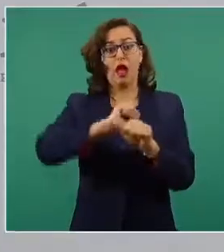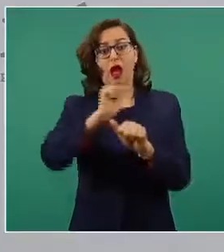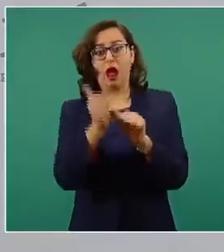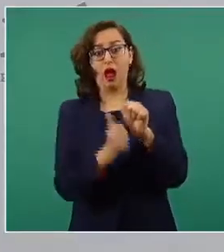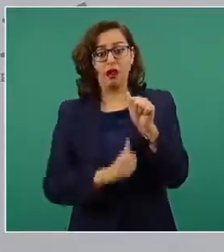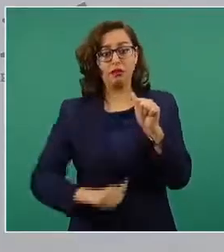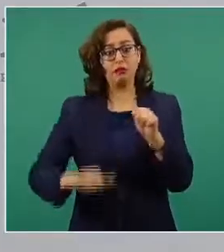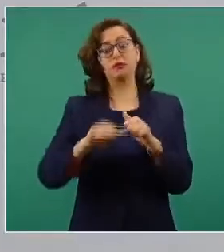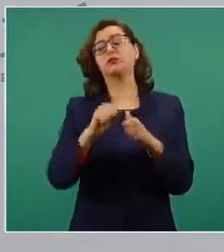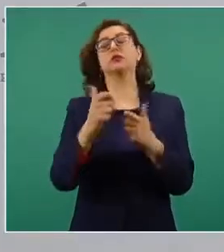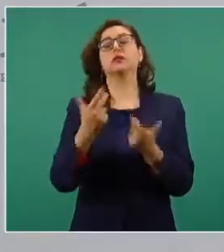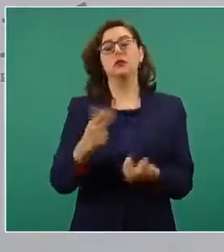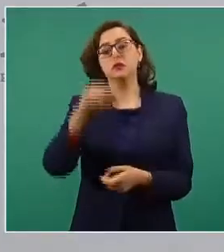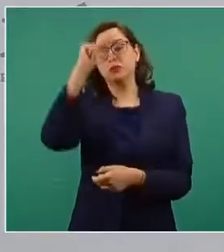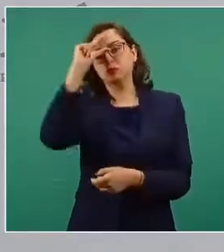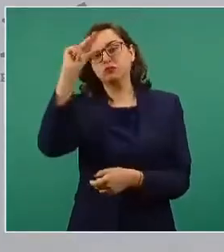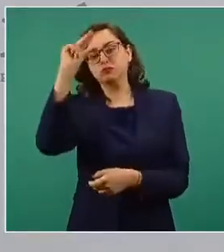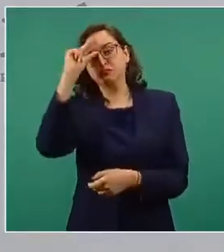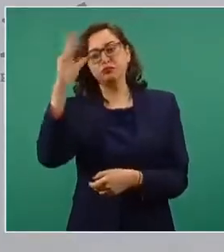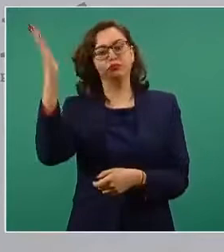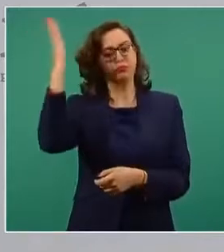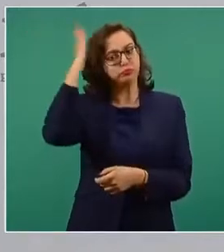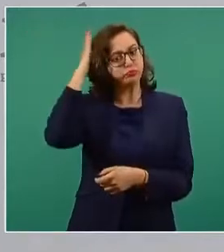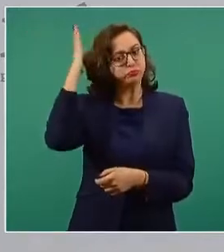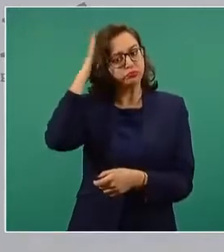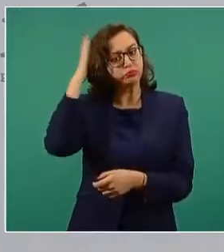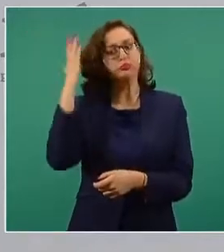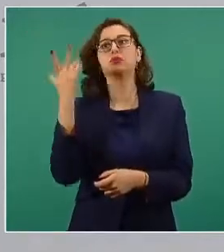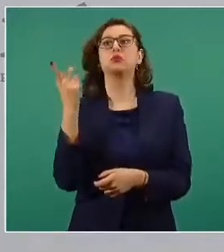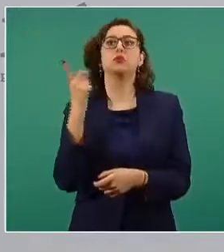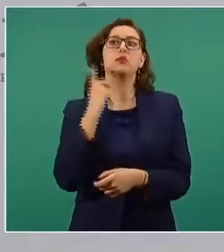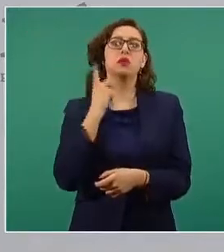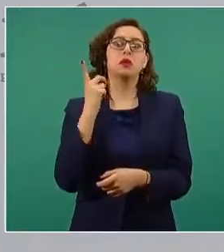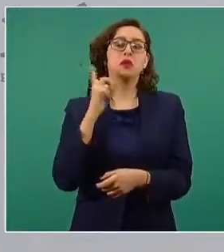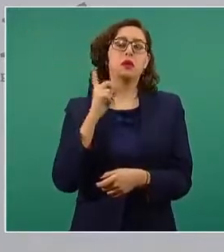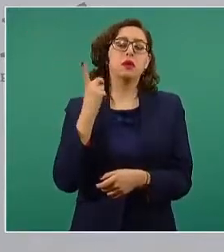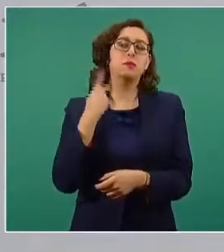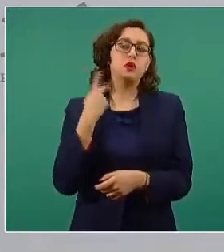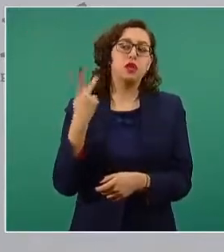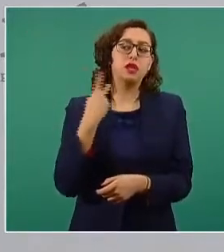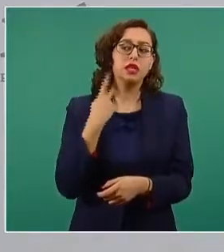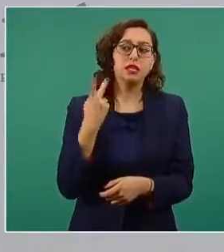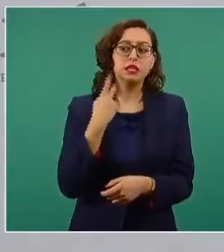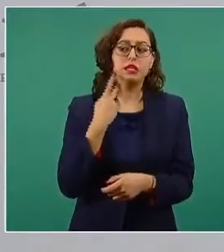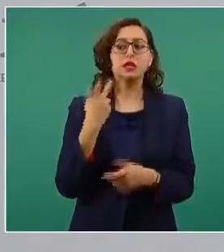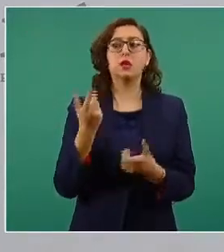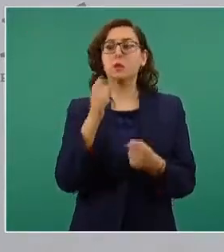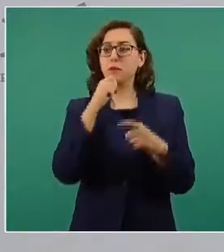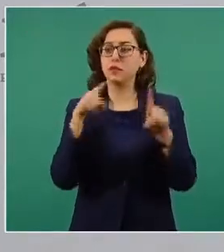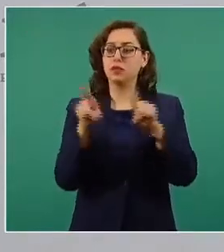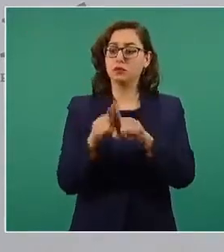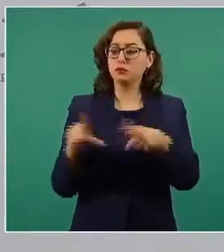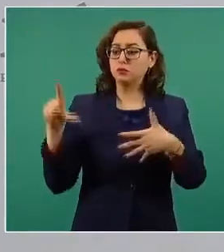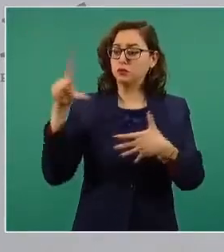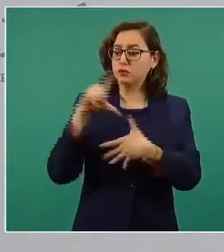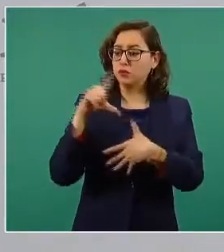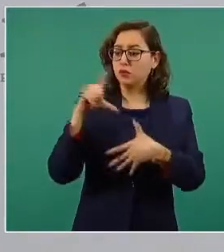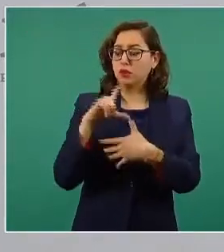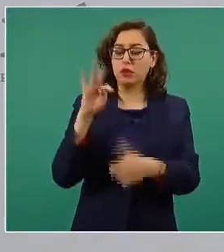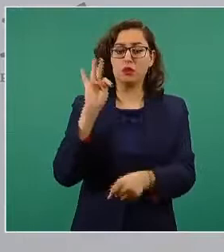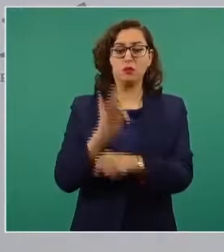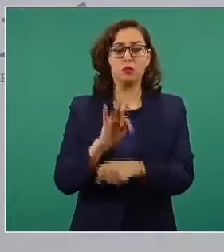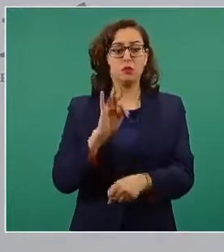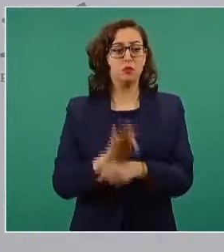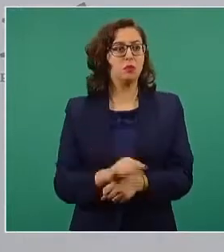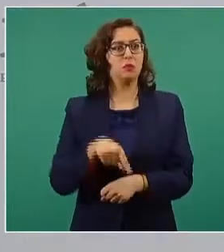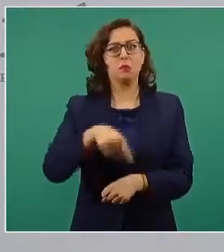intelectuales, militantes, dirigentes de izquierda y del mundo progresista latinoamericano. Aquí